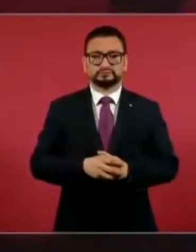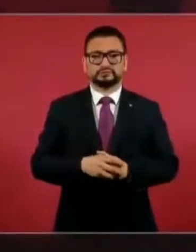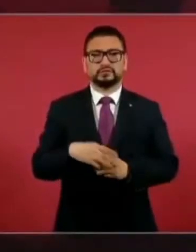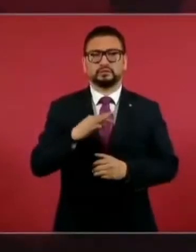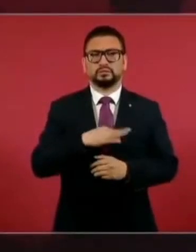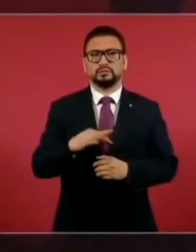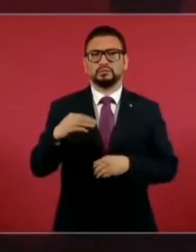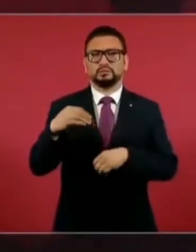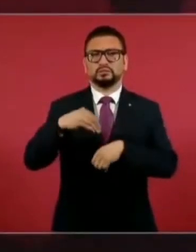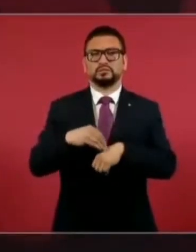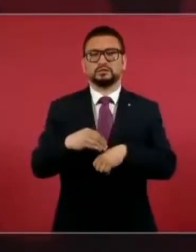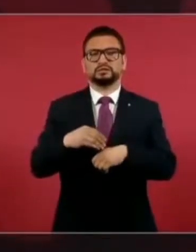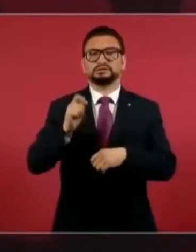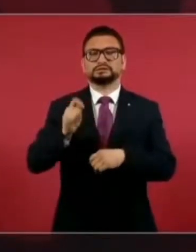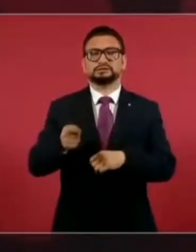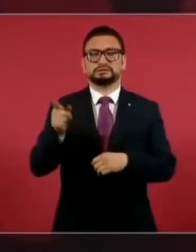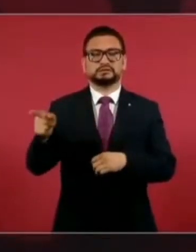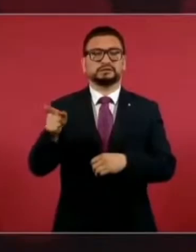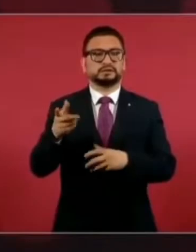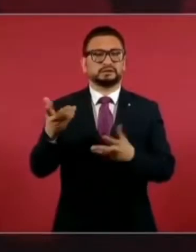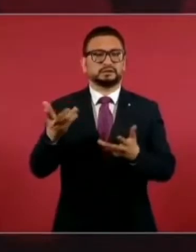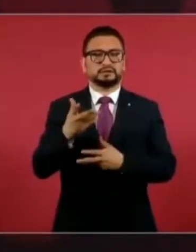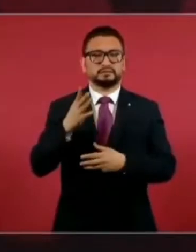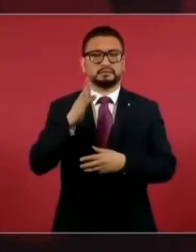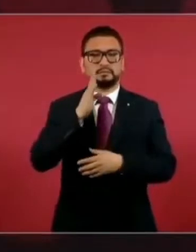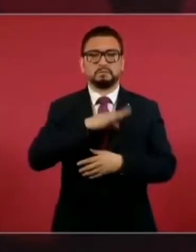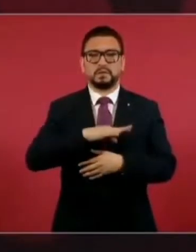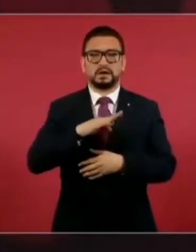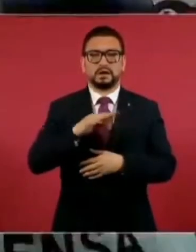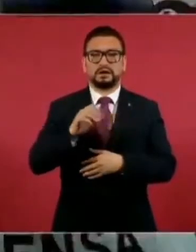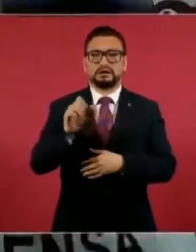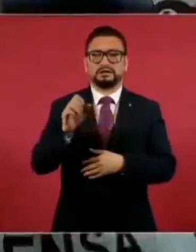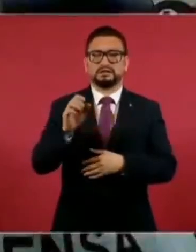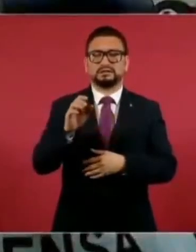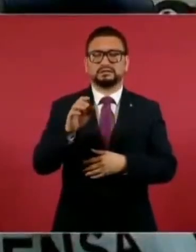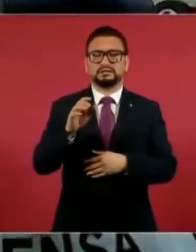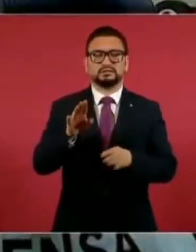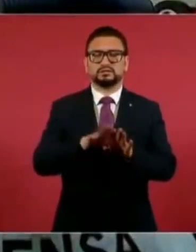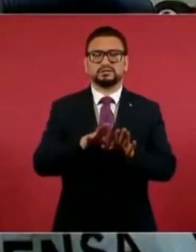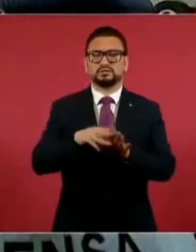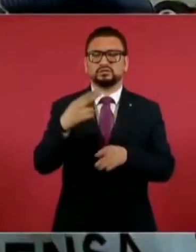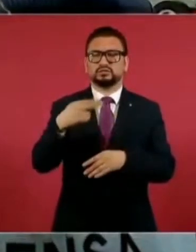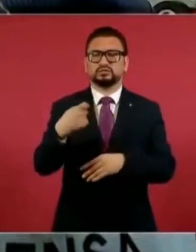hablando de que está mala su subrepresentación, ¿cómo le llaman?